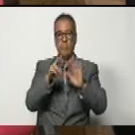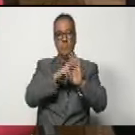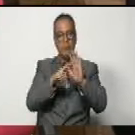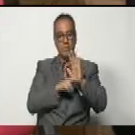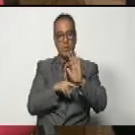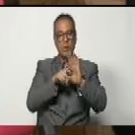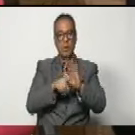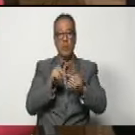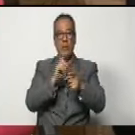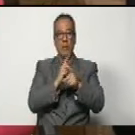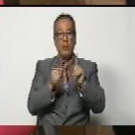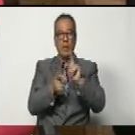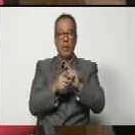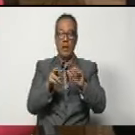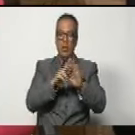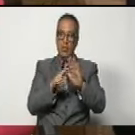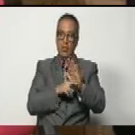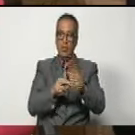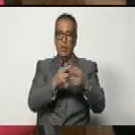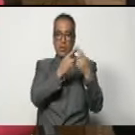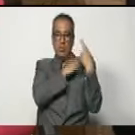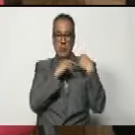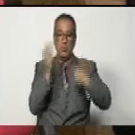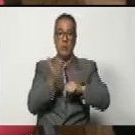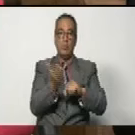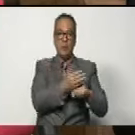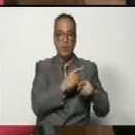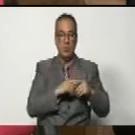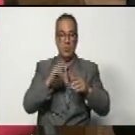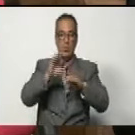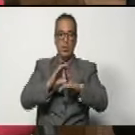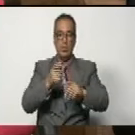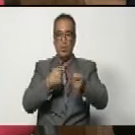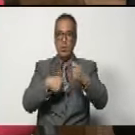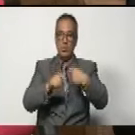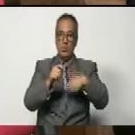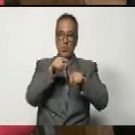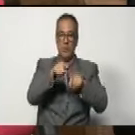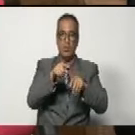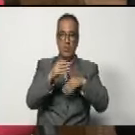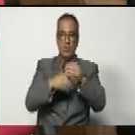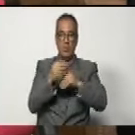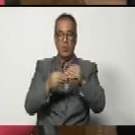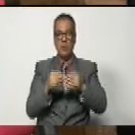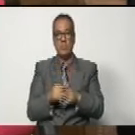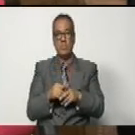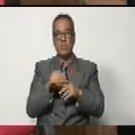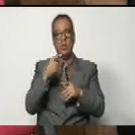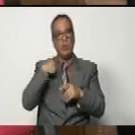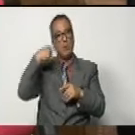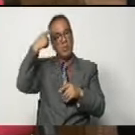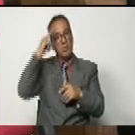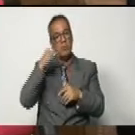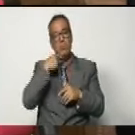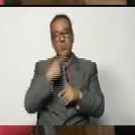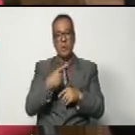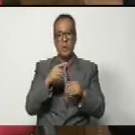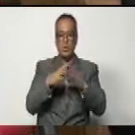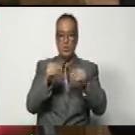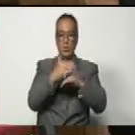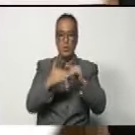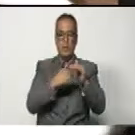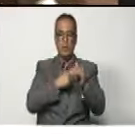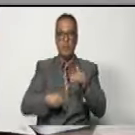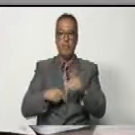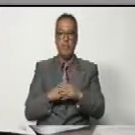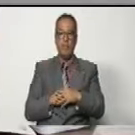sin perjuicio de las demás responsabilidades penales, civiles y administrativas a que hubiere lugar, según sea el caso. Es todo,